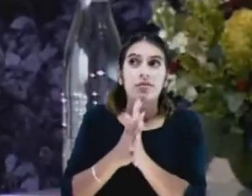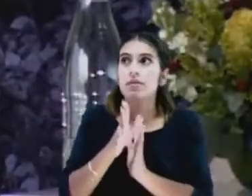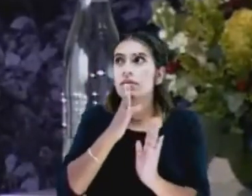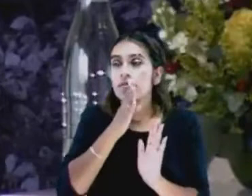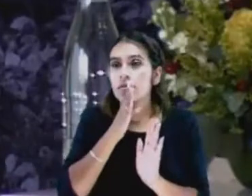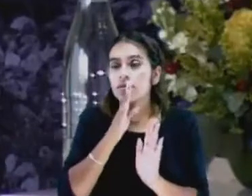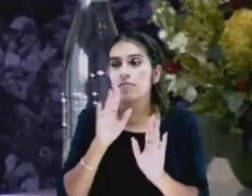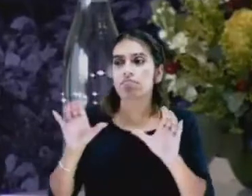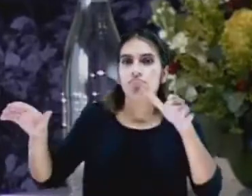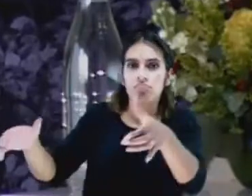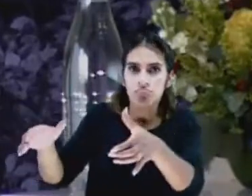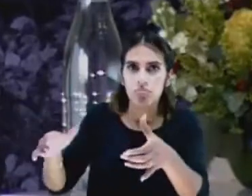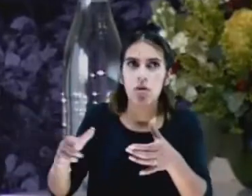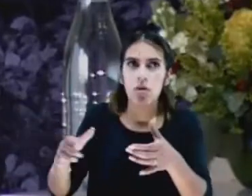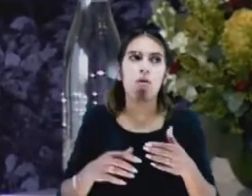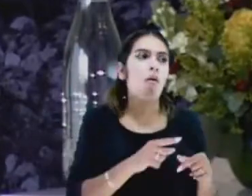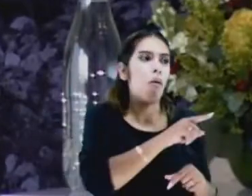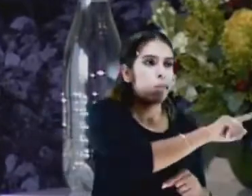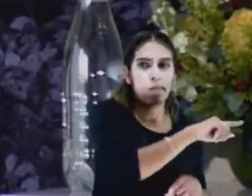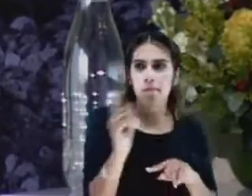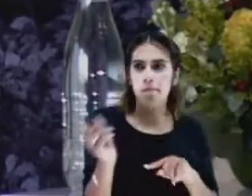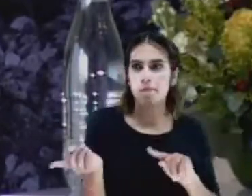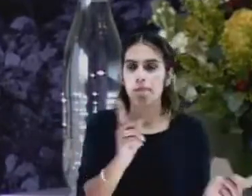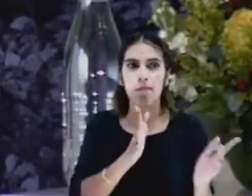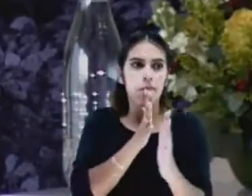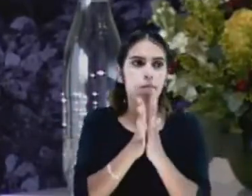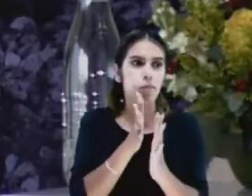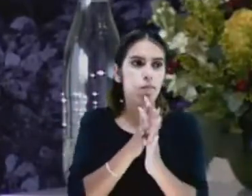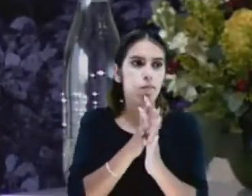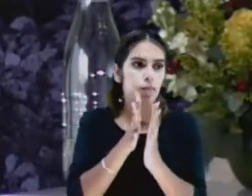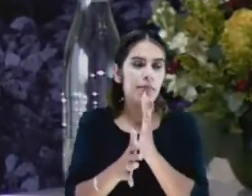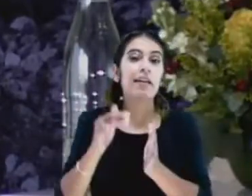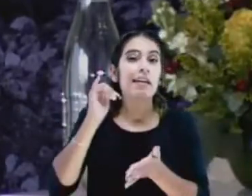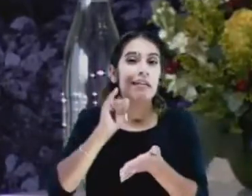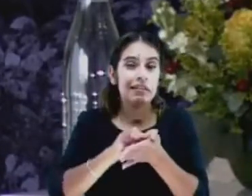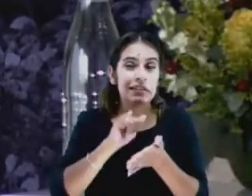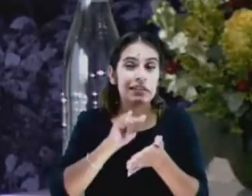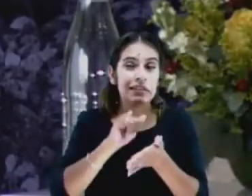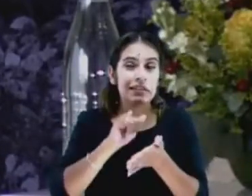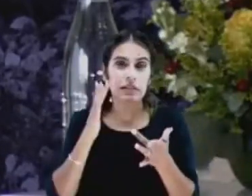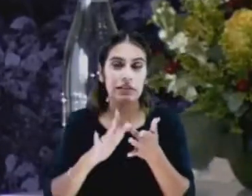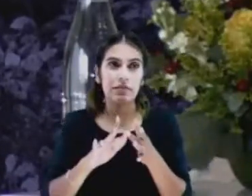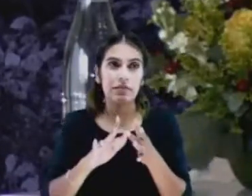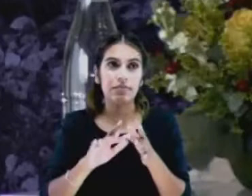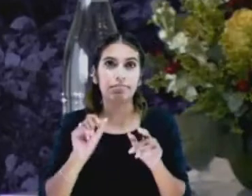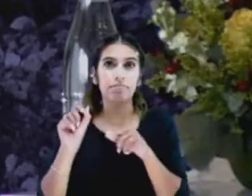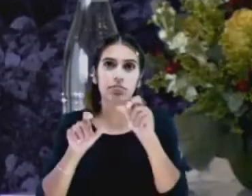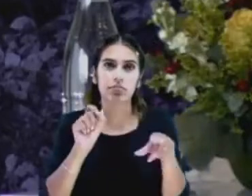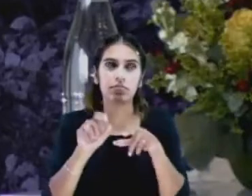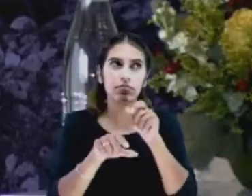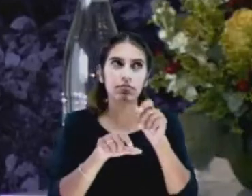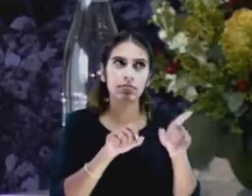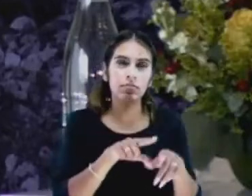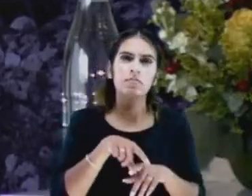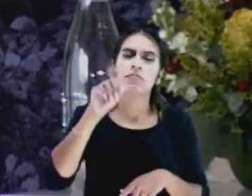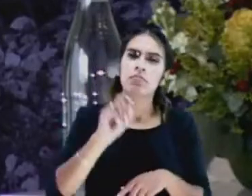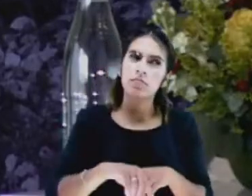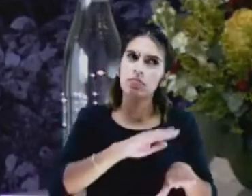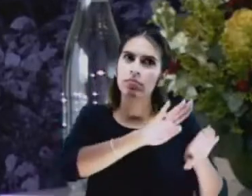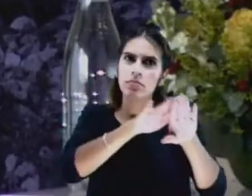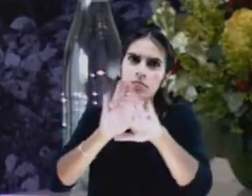parece que la sala de consulta en aras de exactamente de dar esa información pues ya viste a los jueces tenemos un caso reciente